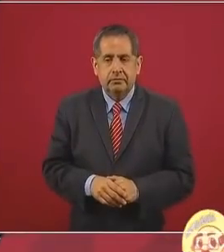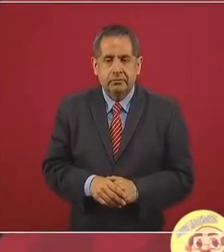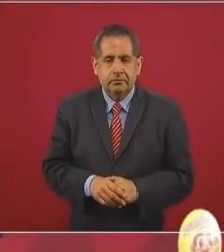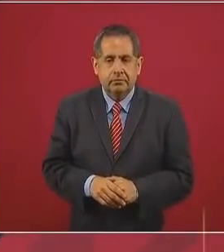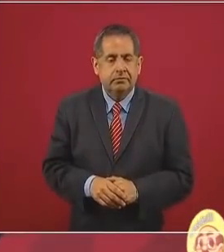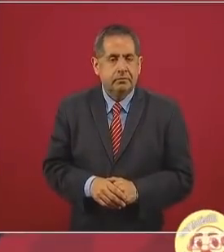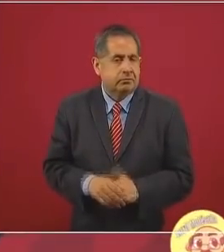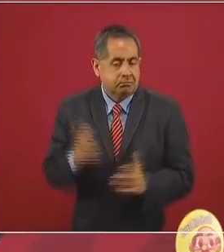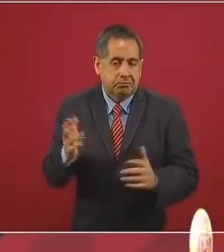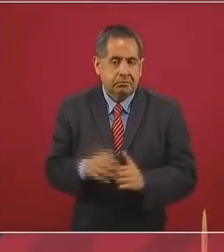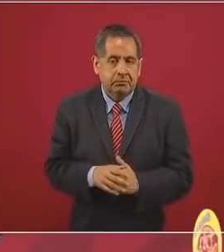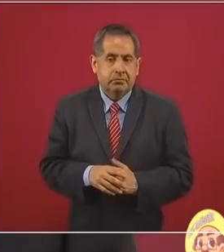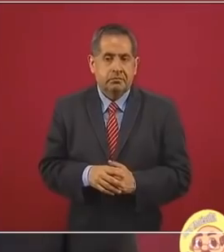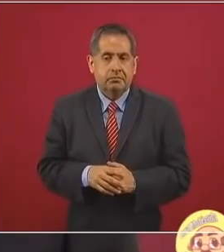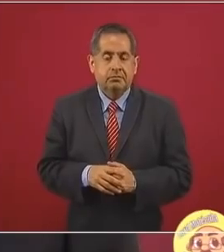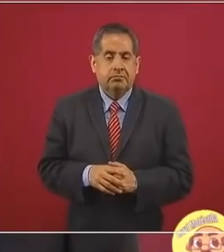Claro,